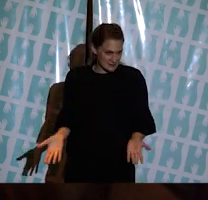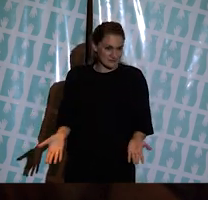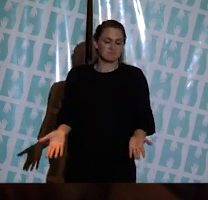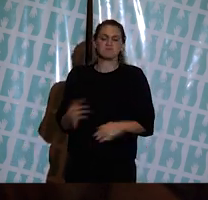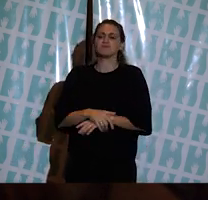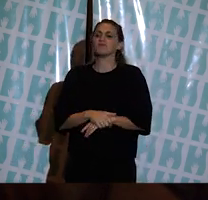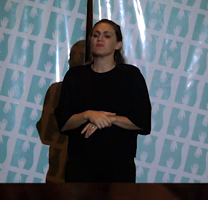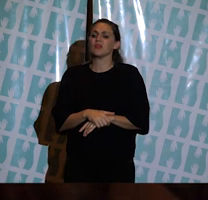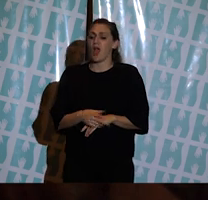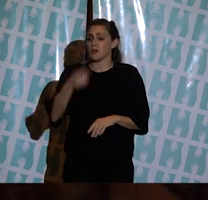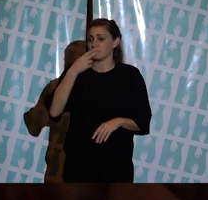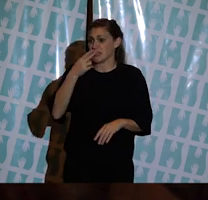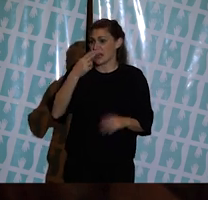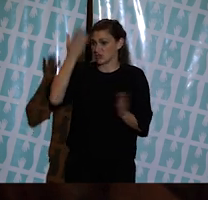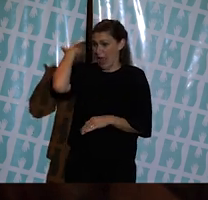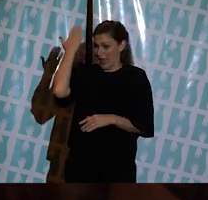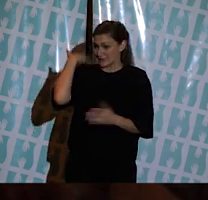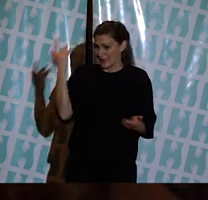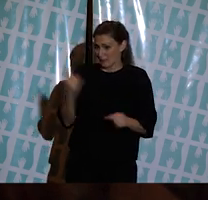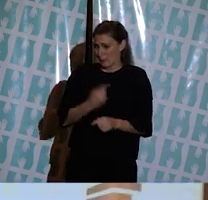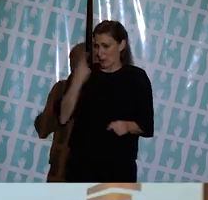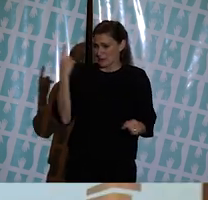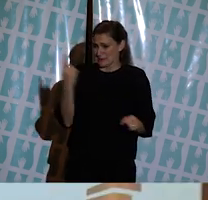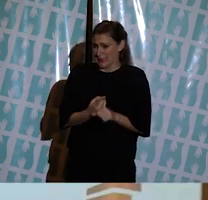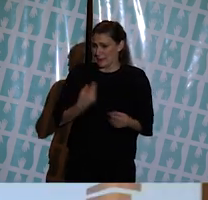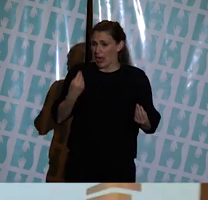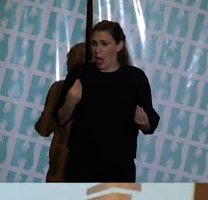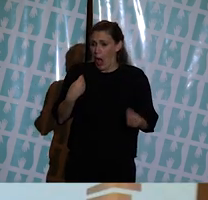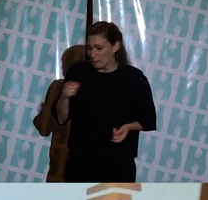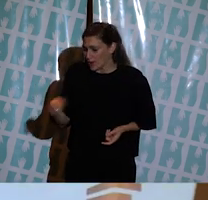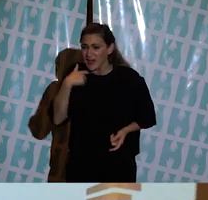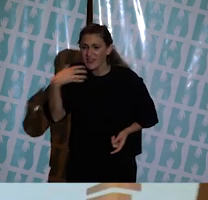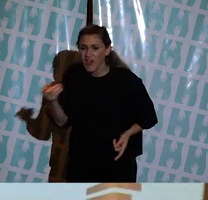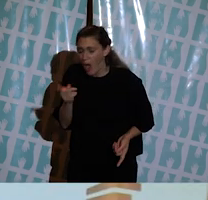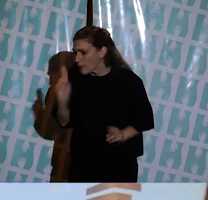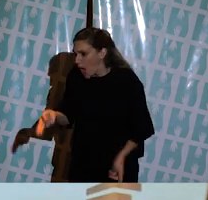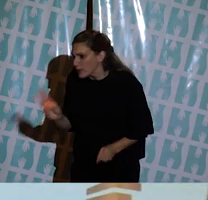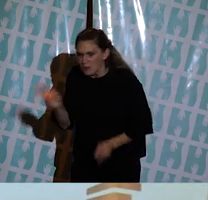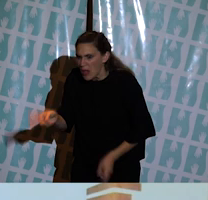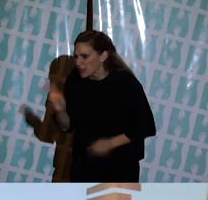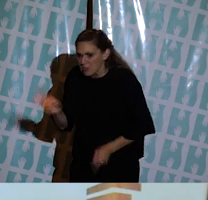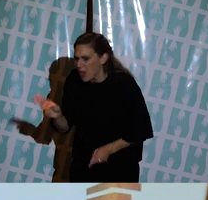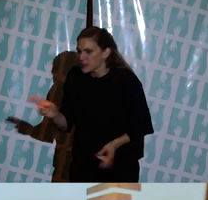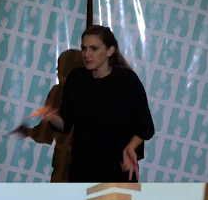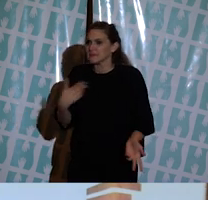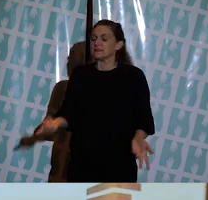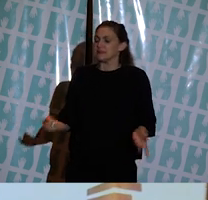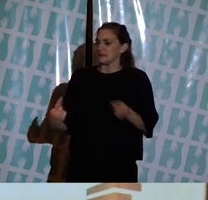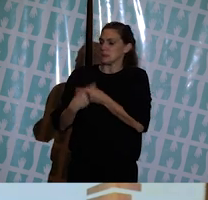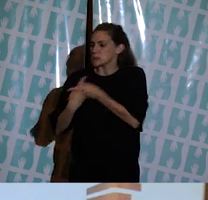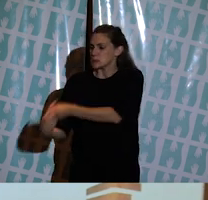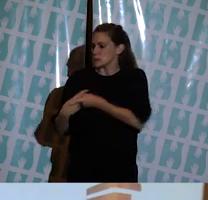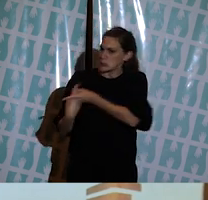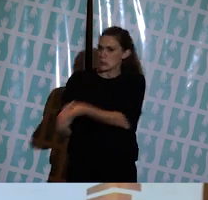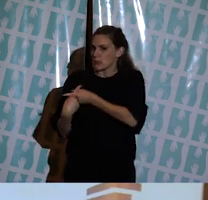el caso del tabaquismo, era imposible que un padre impidiera que dejaran fumar. Había esas luchas en los 13 años, pero bueno, el padre también